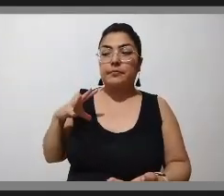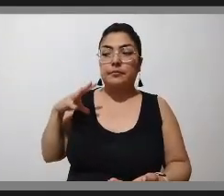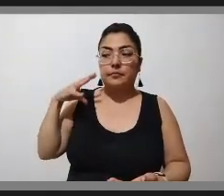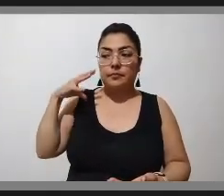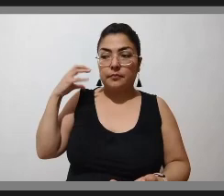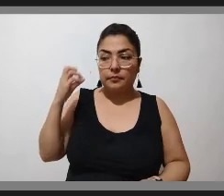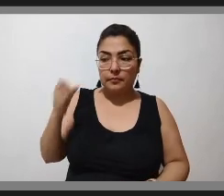haciendo